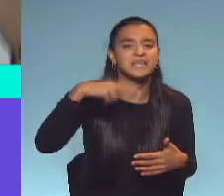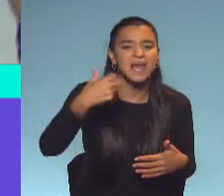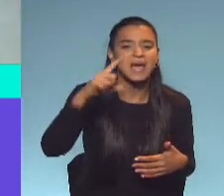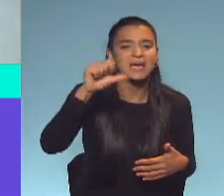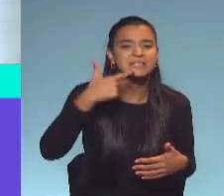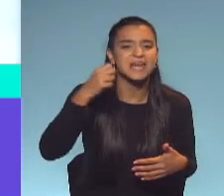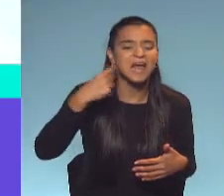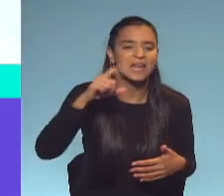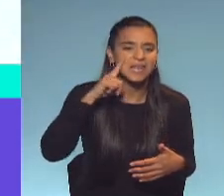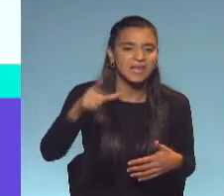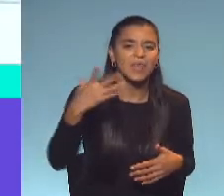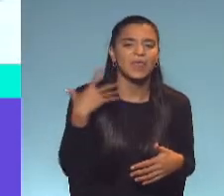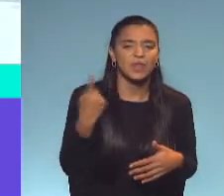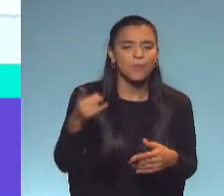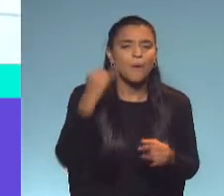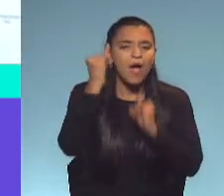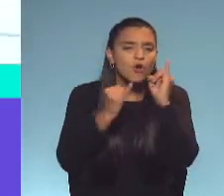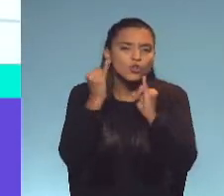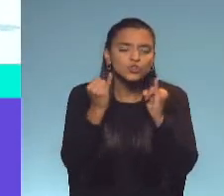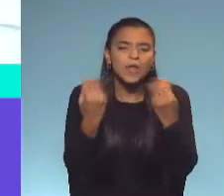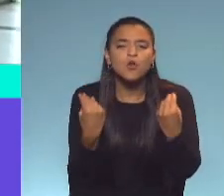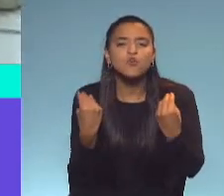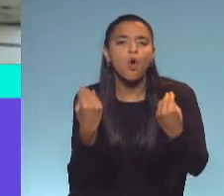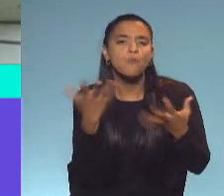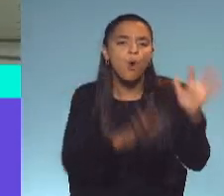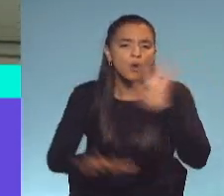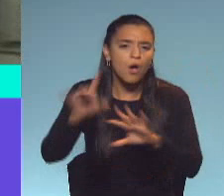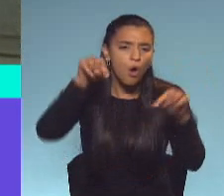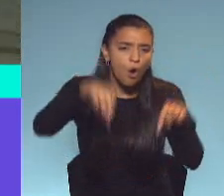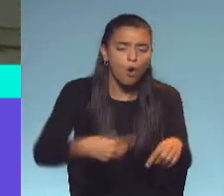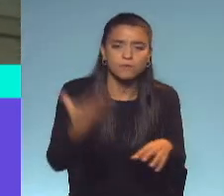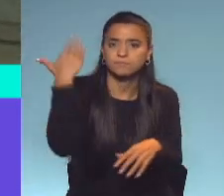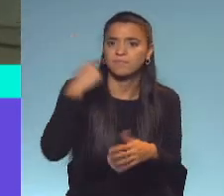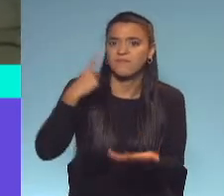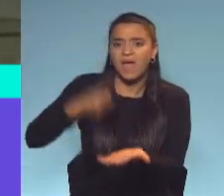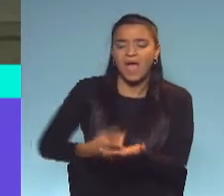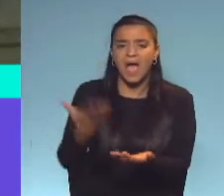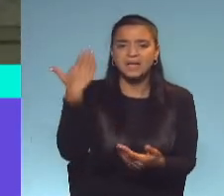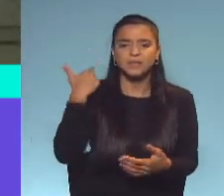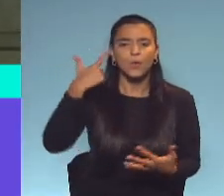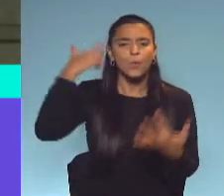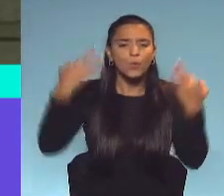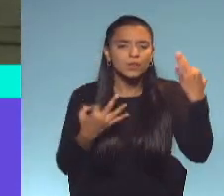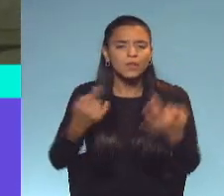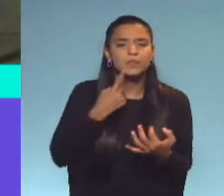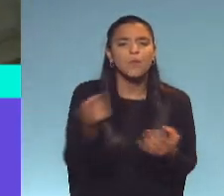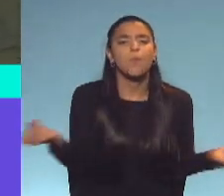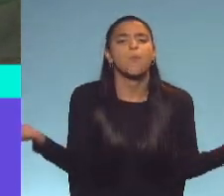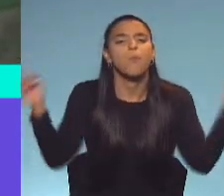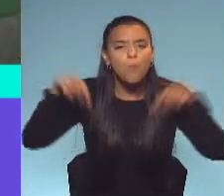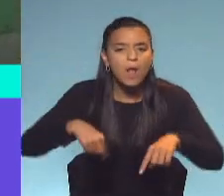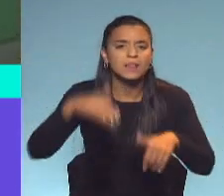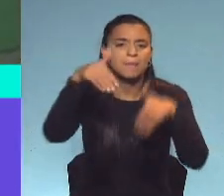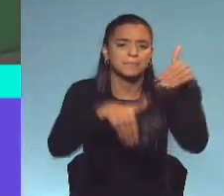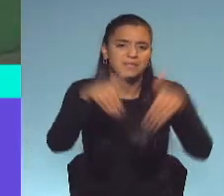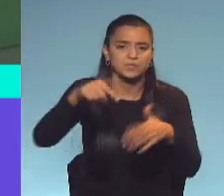directora de este establecimiento, que nos va a contar, bueno, cómo se organizaron hoy luego del fallo que se conoció ayer de la justicia, que ordenó la vuelta a la